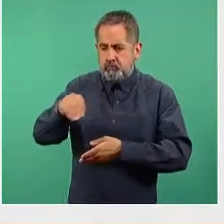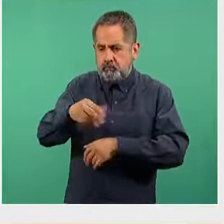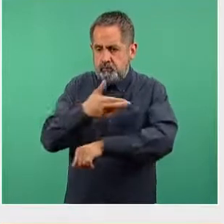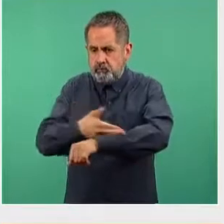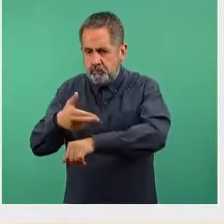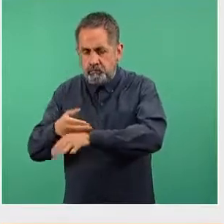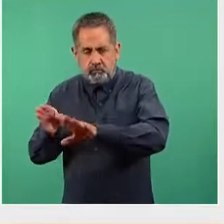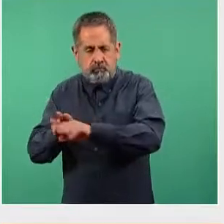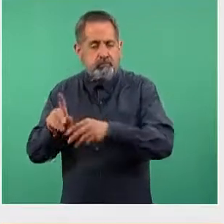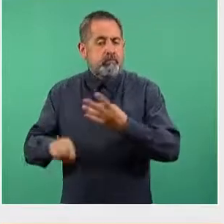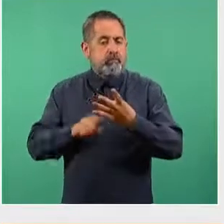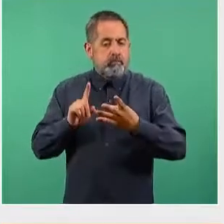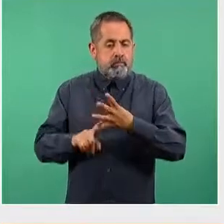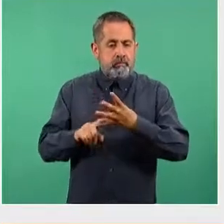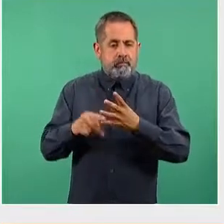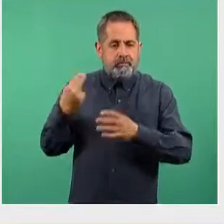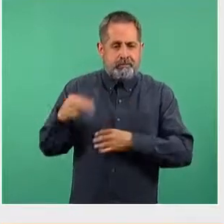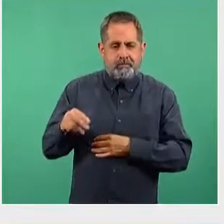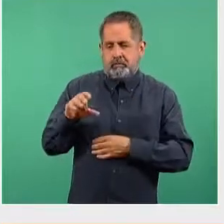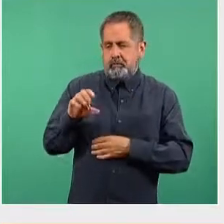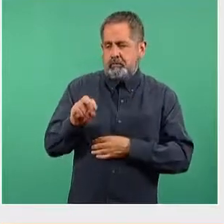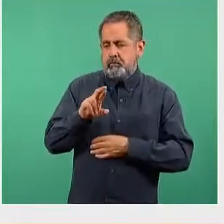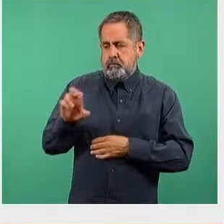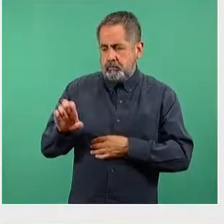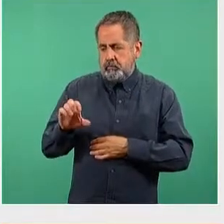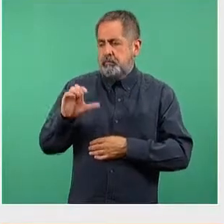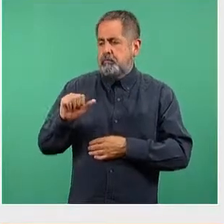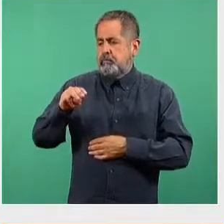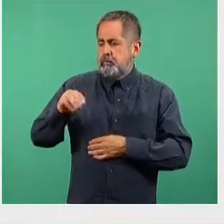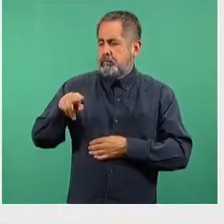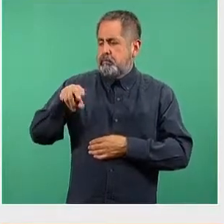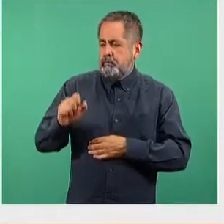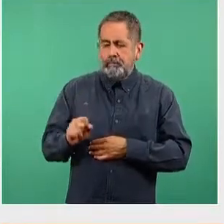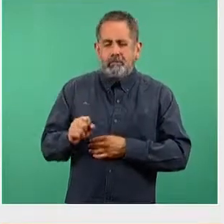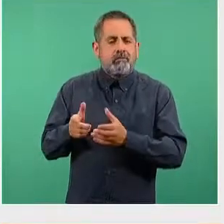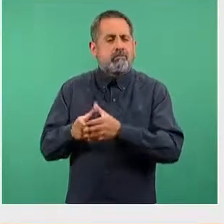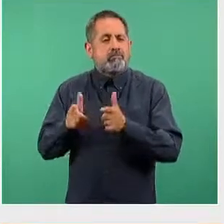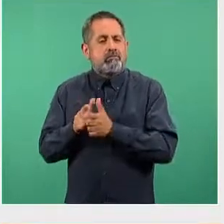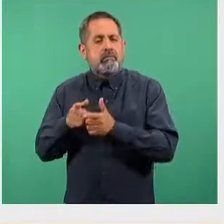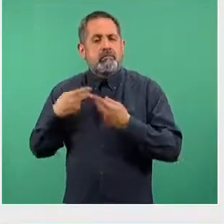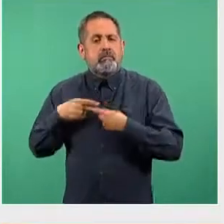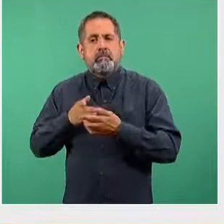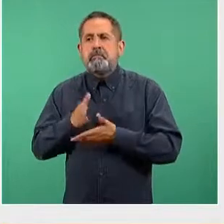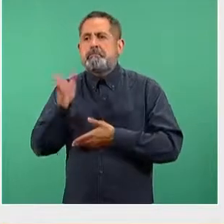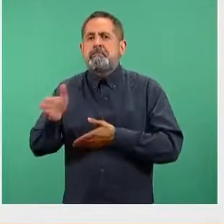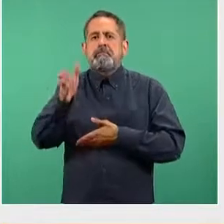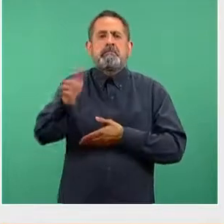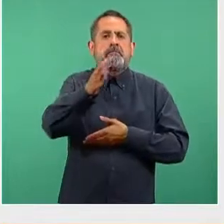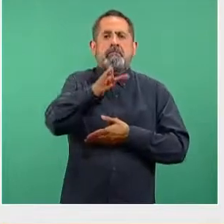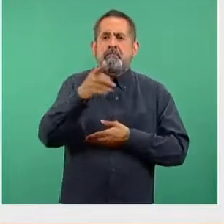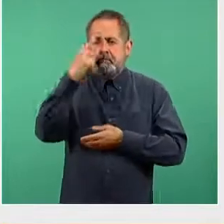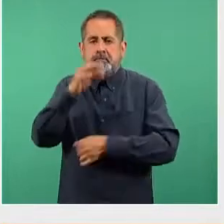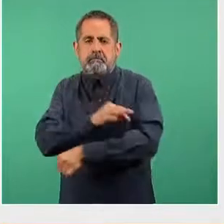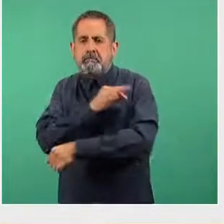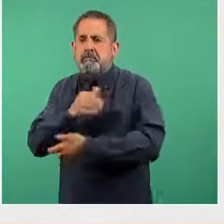estrategia Correcaminos, el programa de vacunación contra COVID-19. La siguiente, por